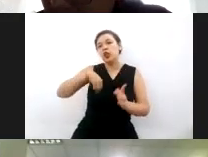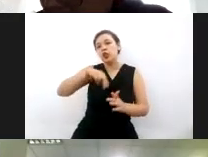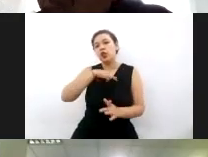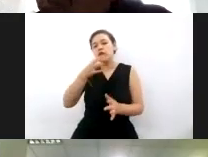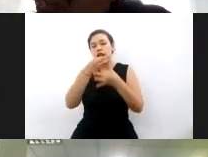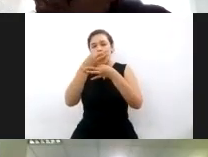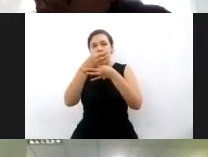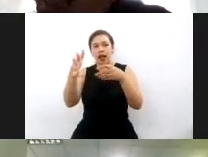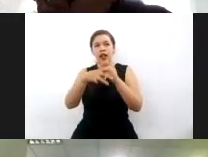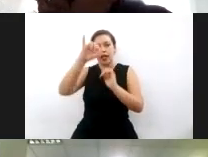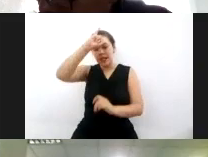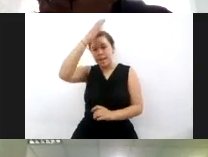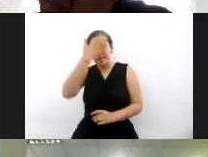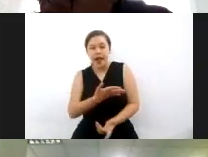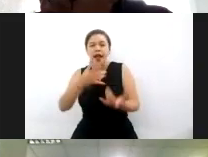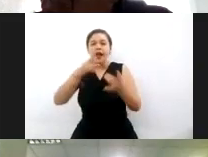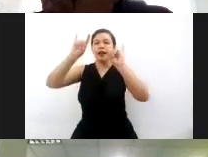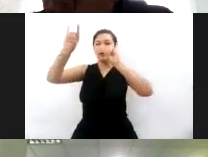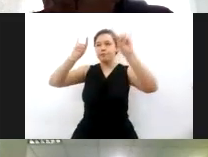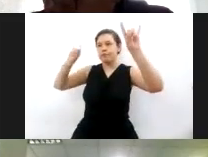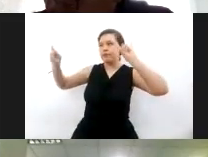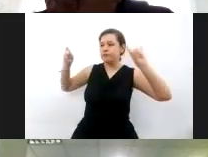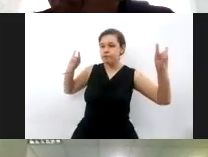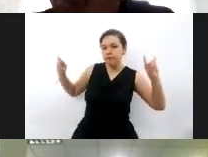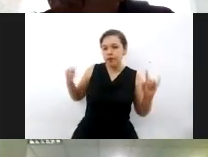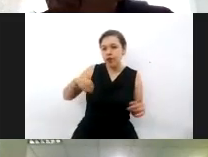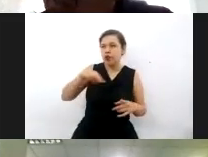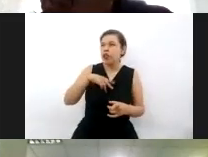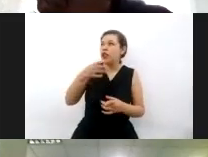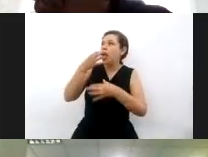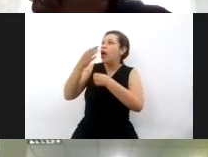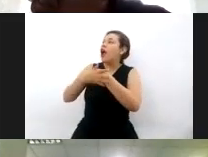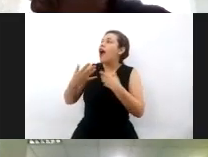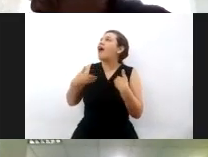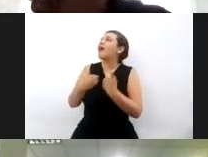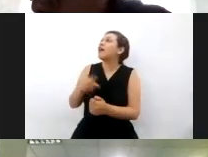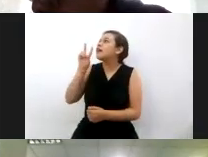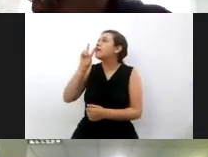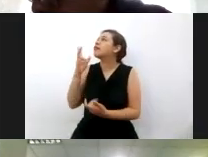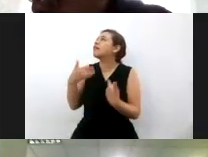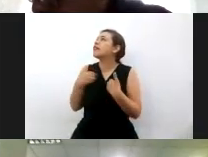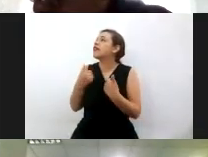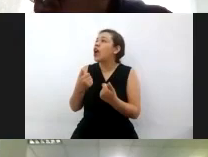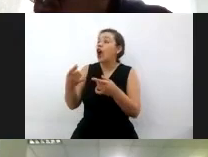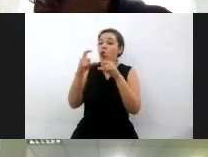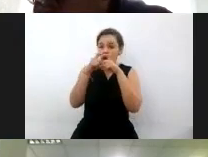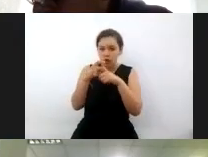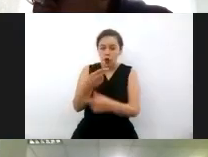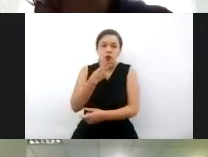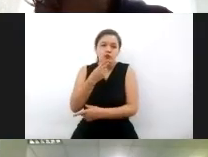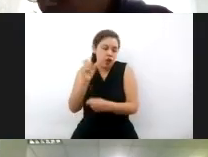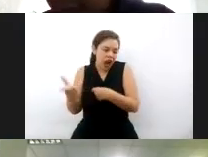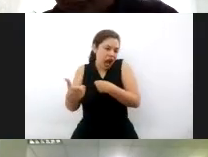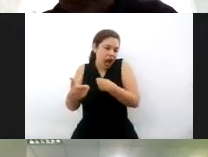símbolos o como señales, letreros que nos van a indicar o nos van a orientar sobre el uso de alguna